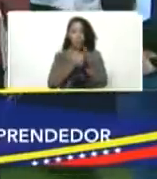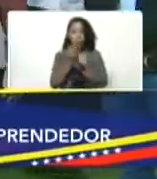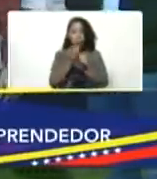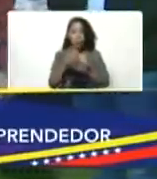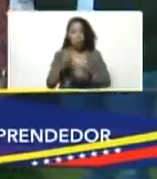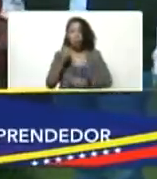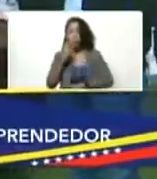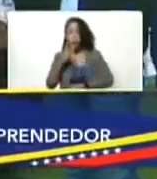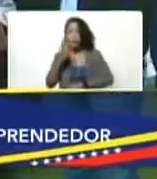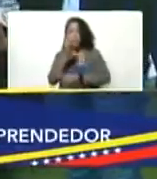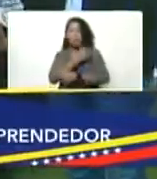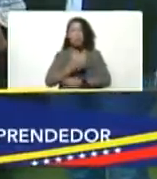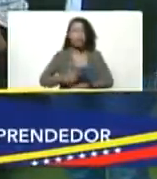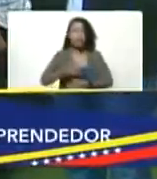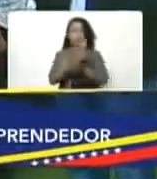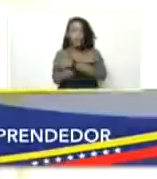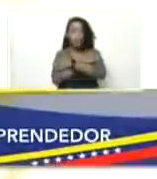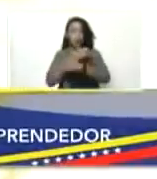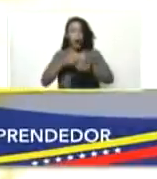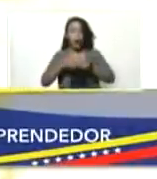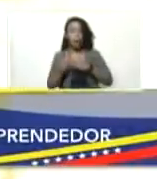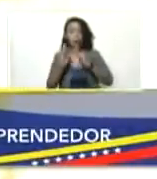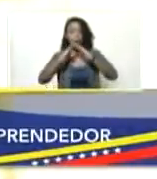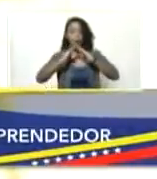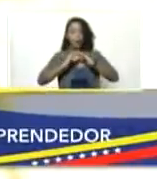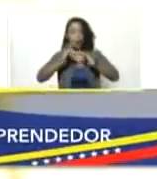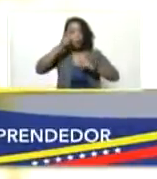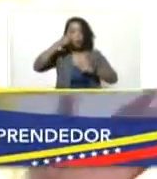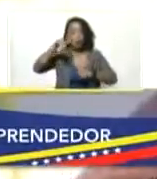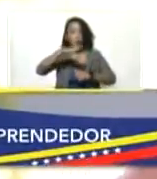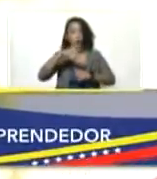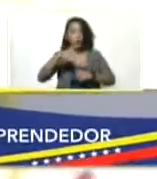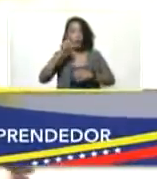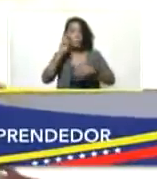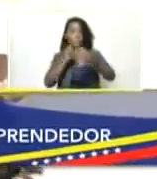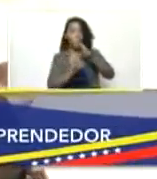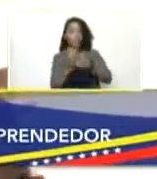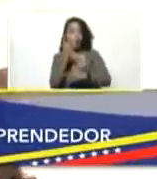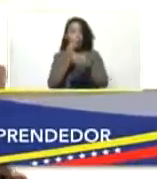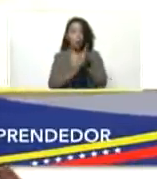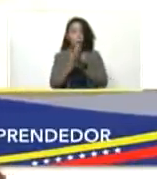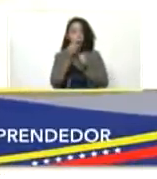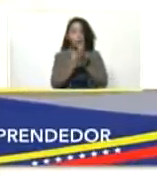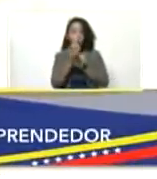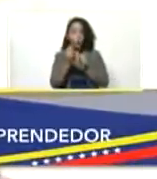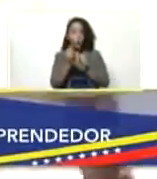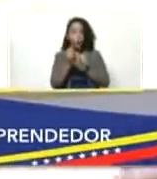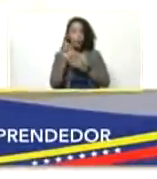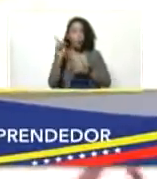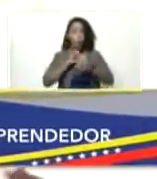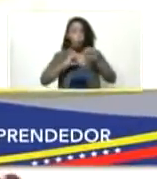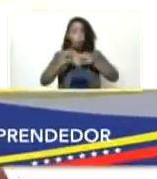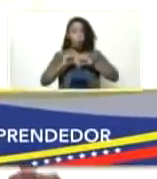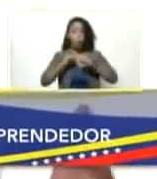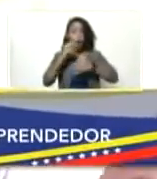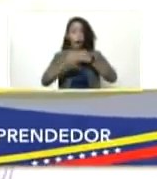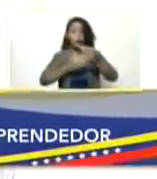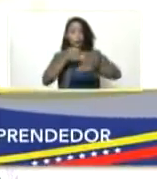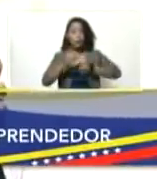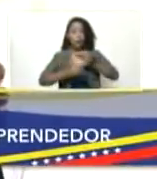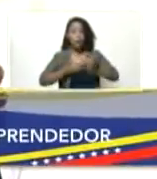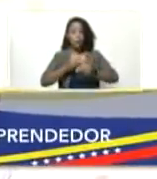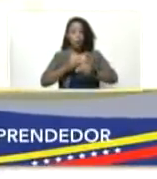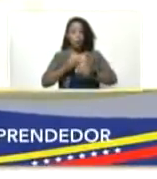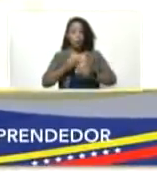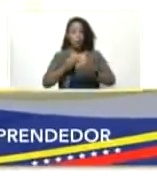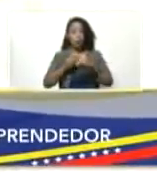que nada felicitarlo por abrir la Casa del Pueblo, la Casa de Miraflores para los emprendedores. Los emprendedores es un movimiento que está surgiendo al